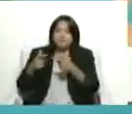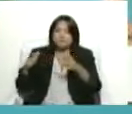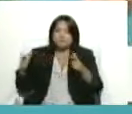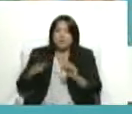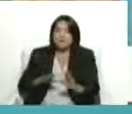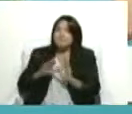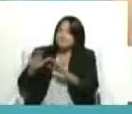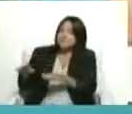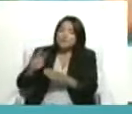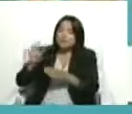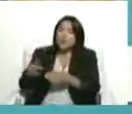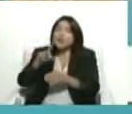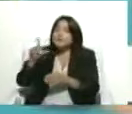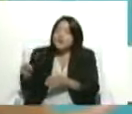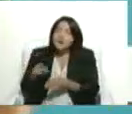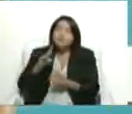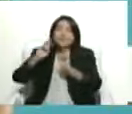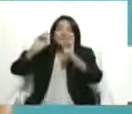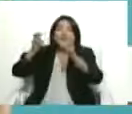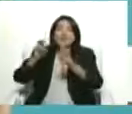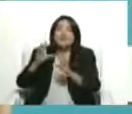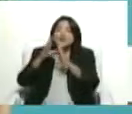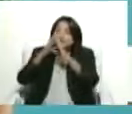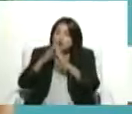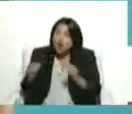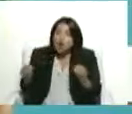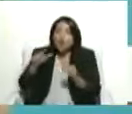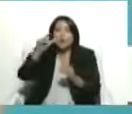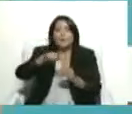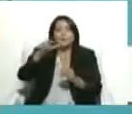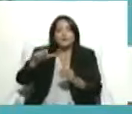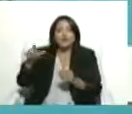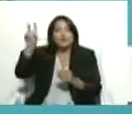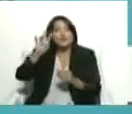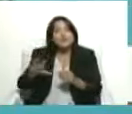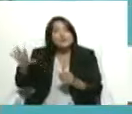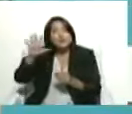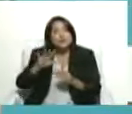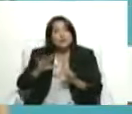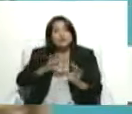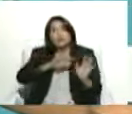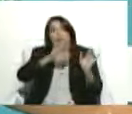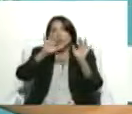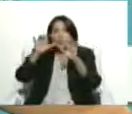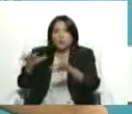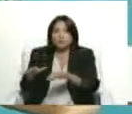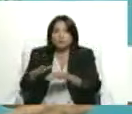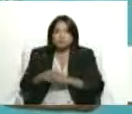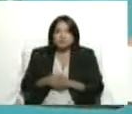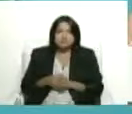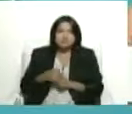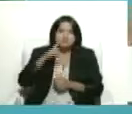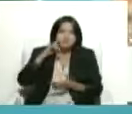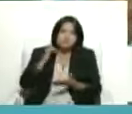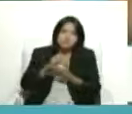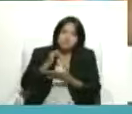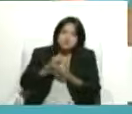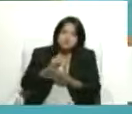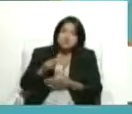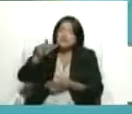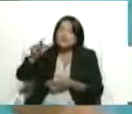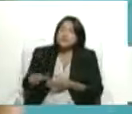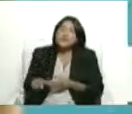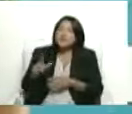de la Guayana Esequiba es un tema que convoca a la gran mayoría de los venezolanos y las venezolanas. Yo quiero ver cómo alguien va a